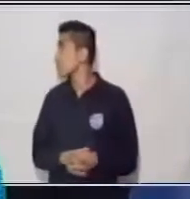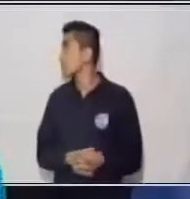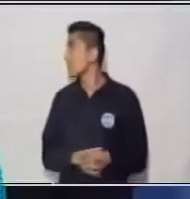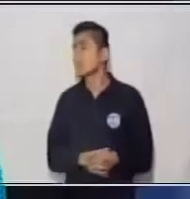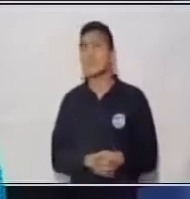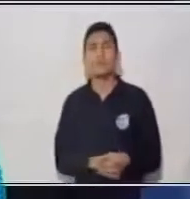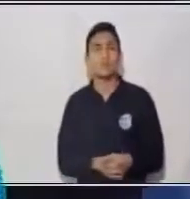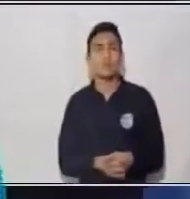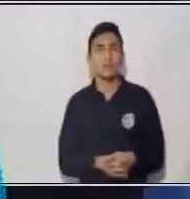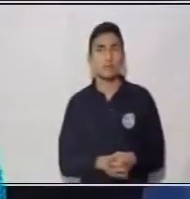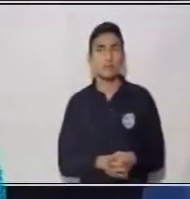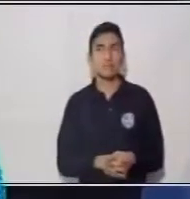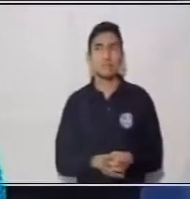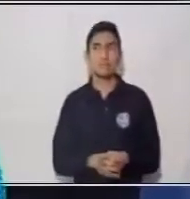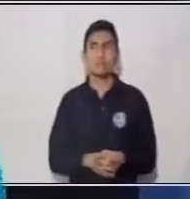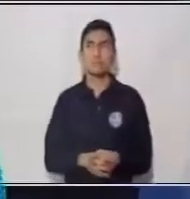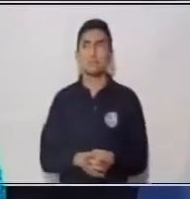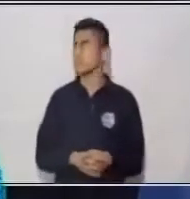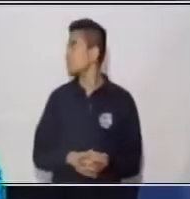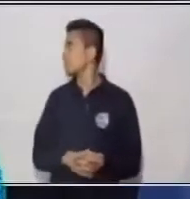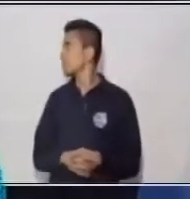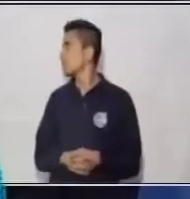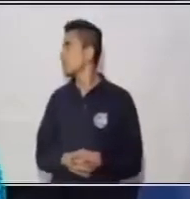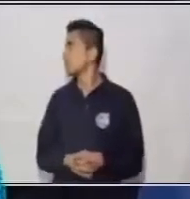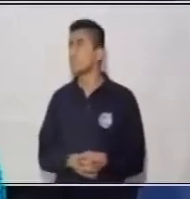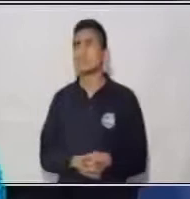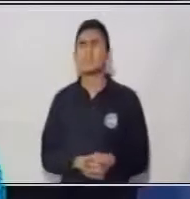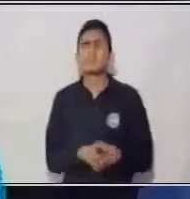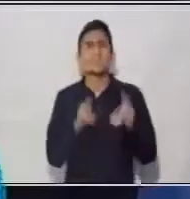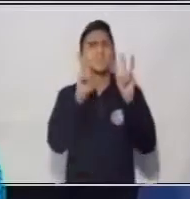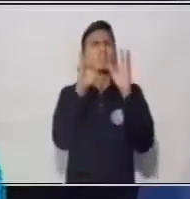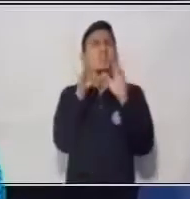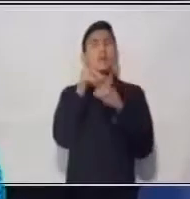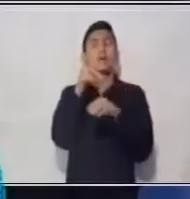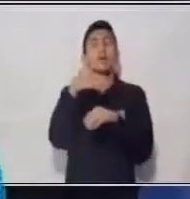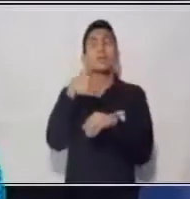para acá. Aquí tenemos nosotros una altura.